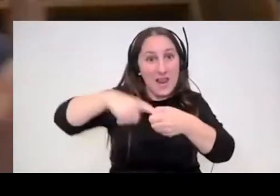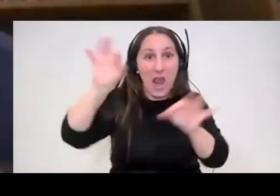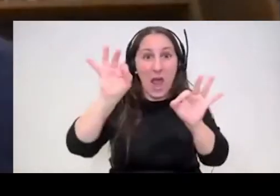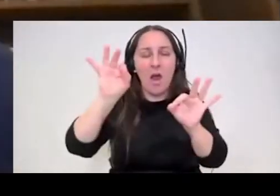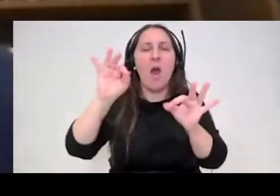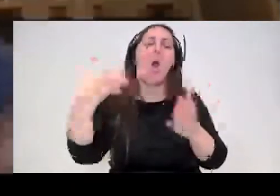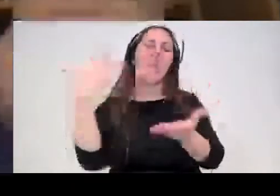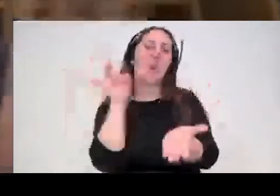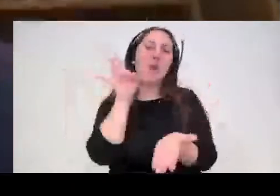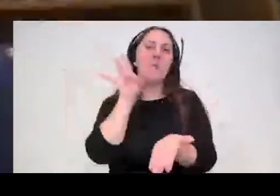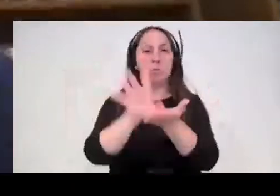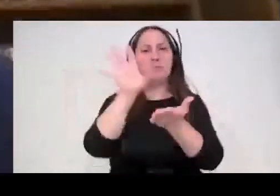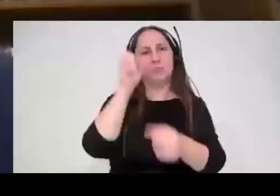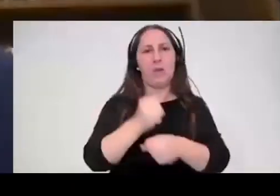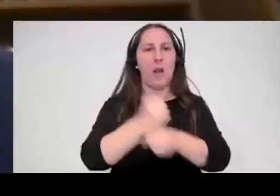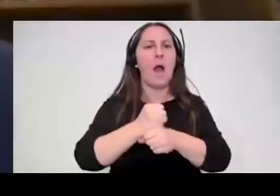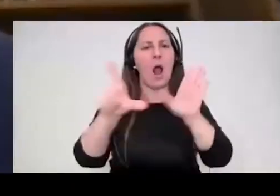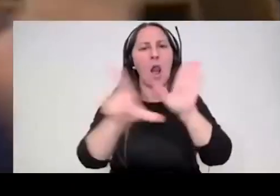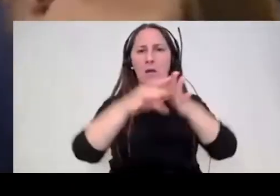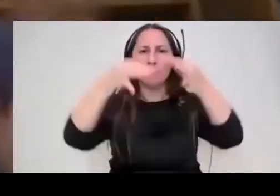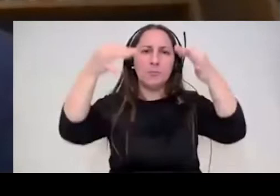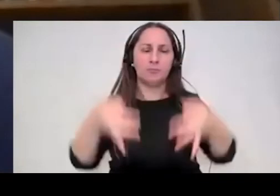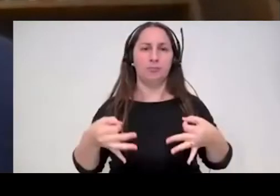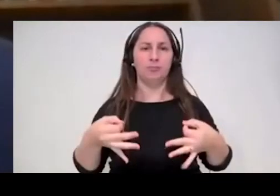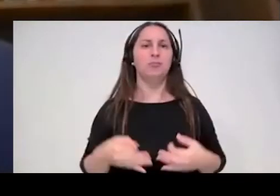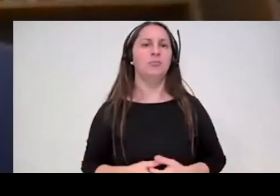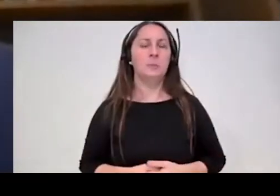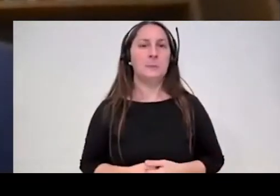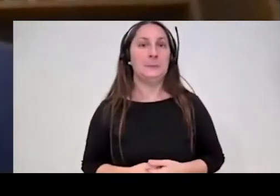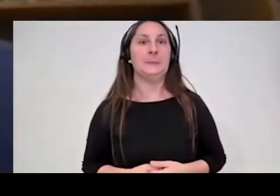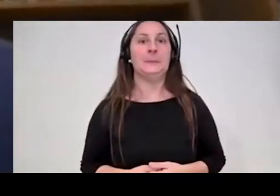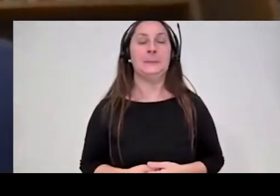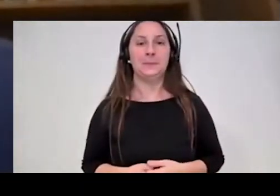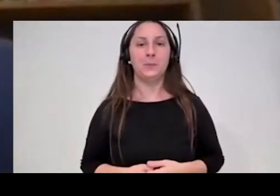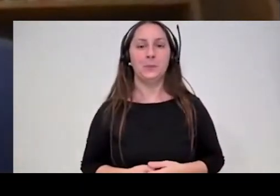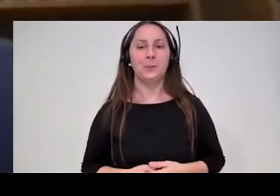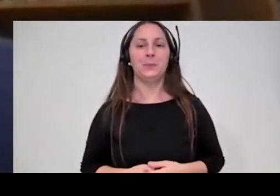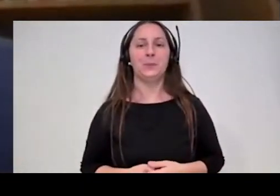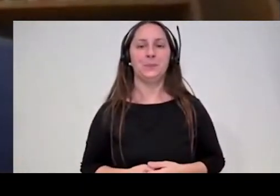echar legítimamente o legalmente, por lo menos, no sé si legítimo, pero legal.